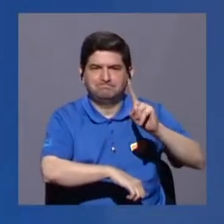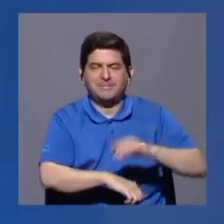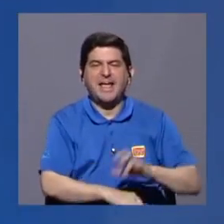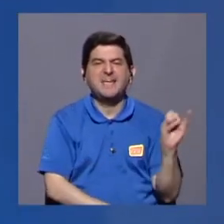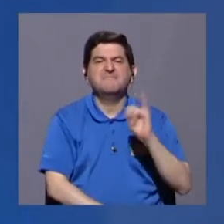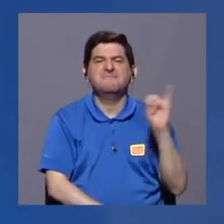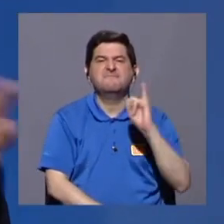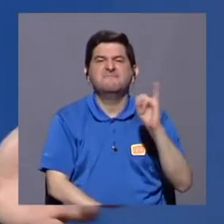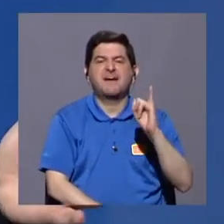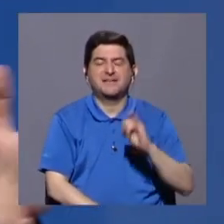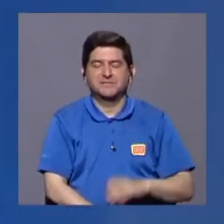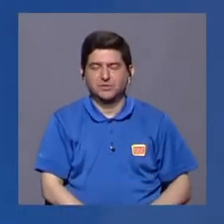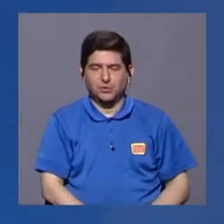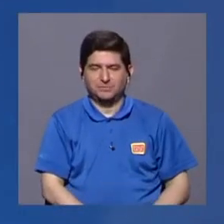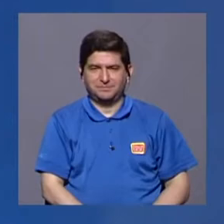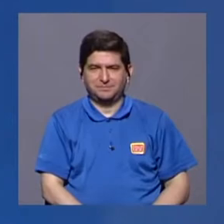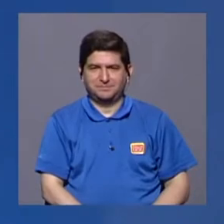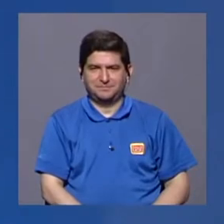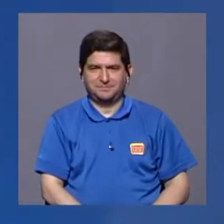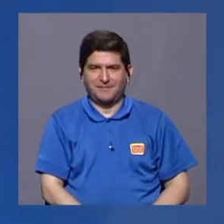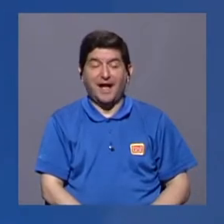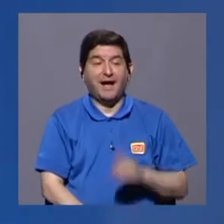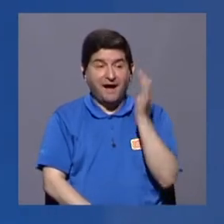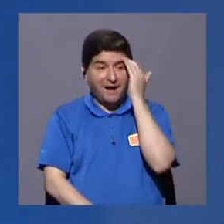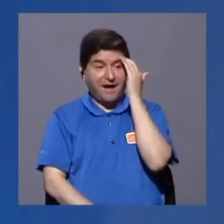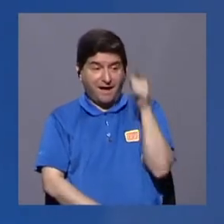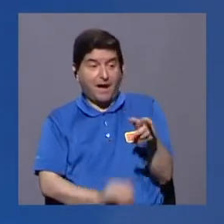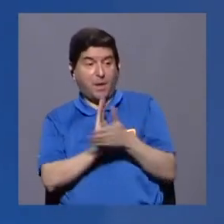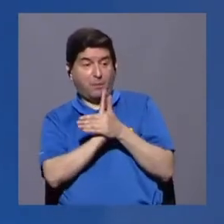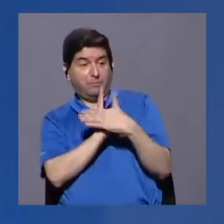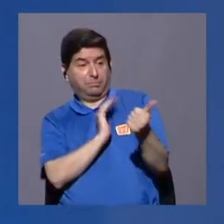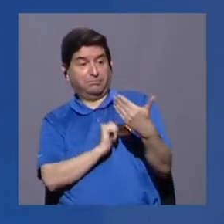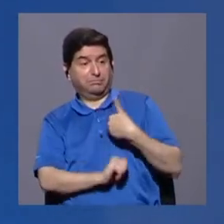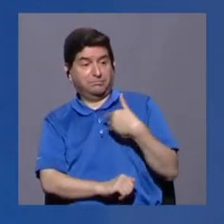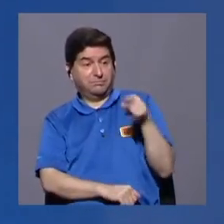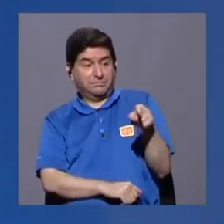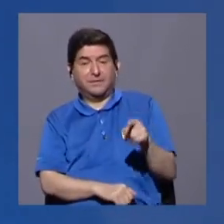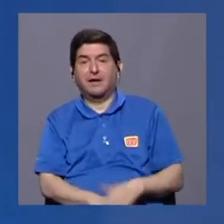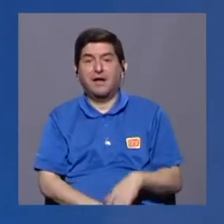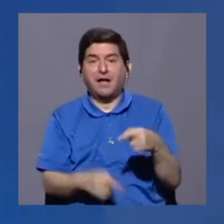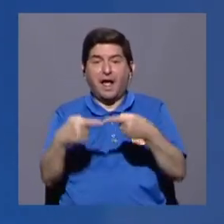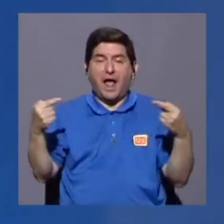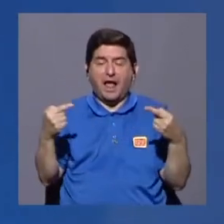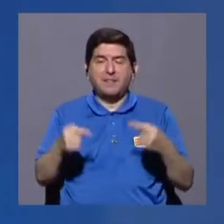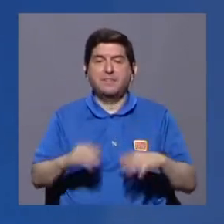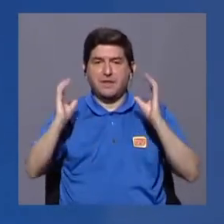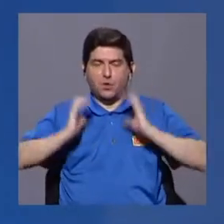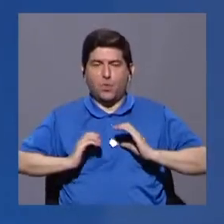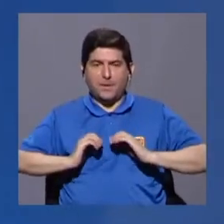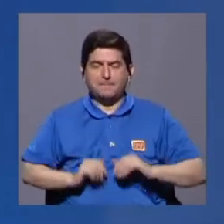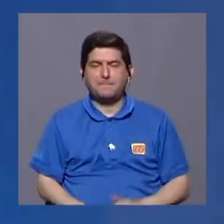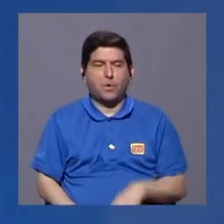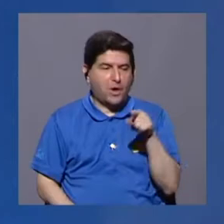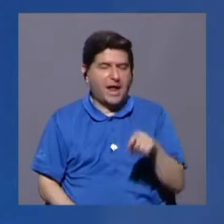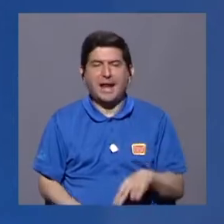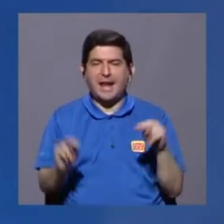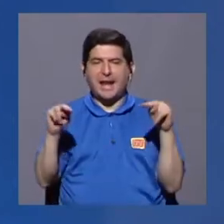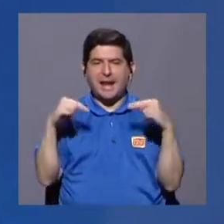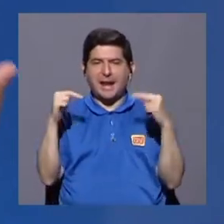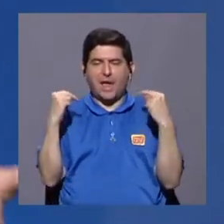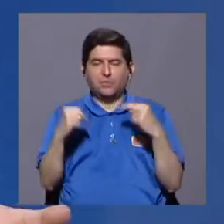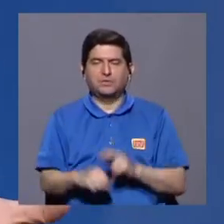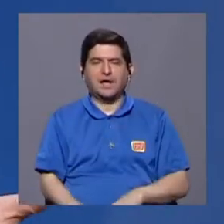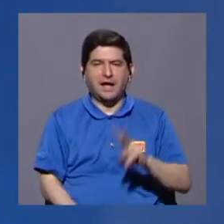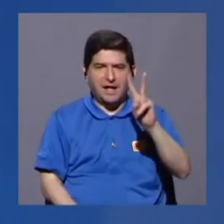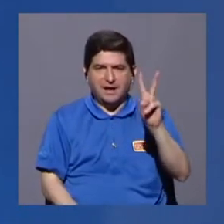infección con el virus así que conociendo ese potencial que tiene el anticuerpo de neutralizar el virus el siguiente